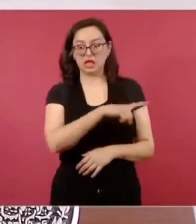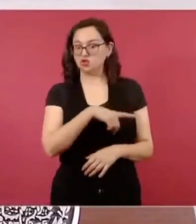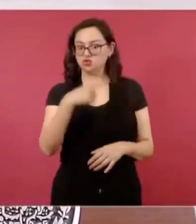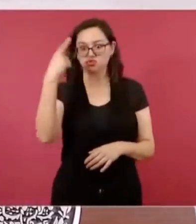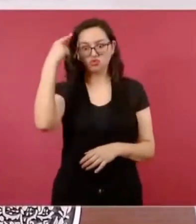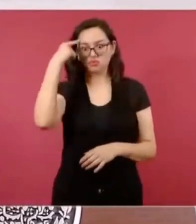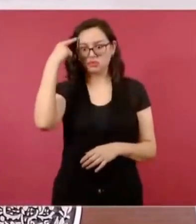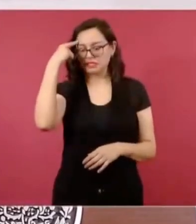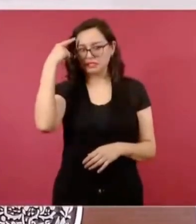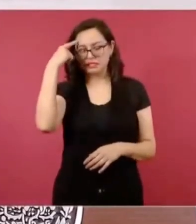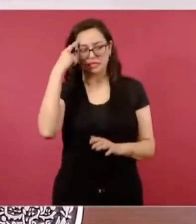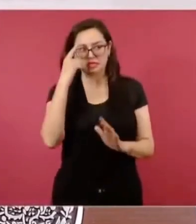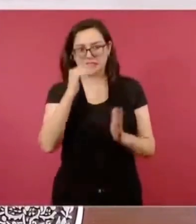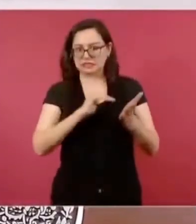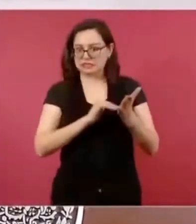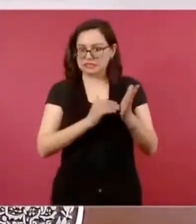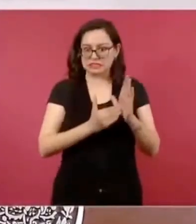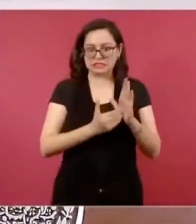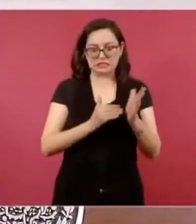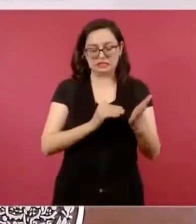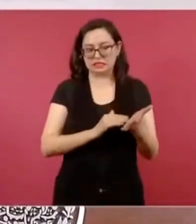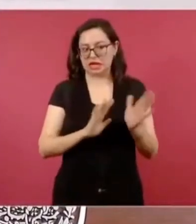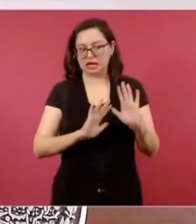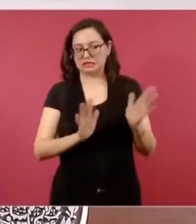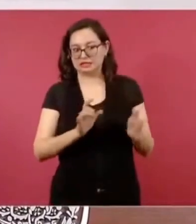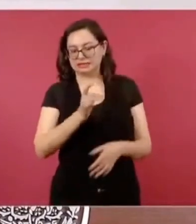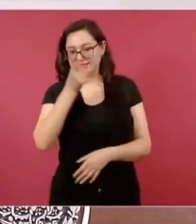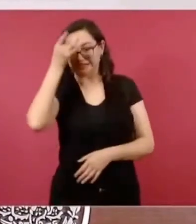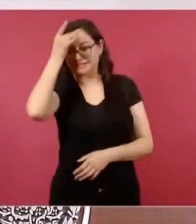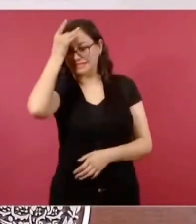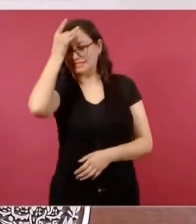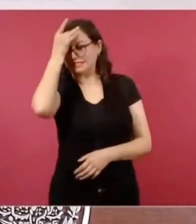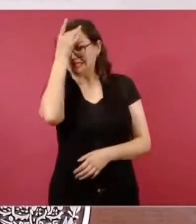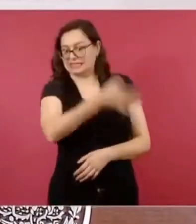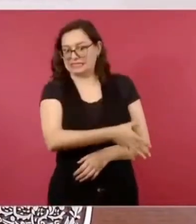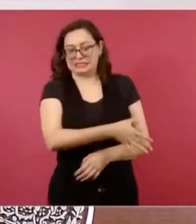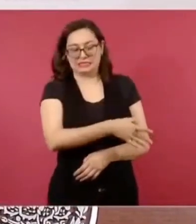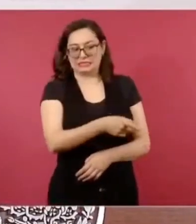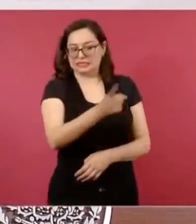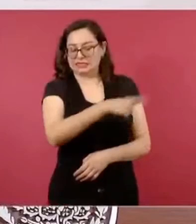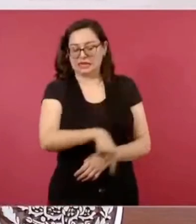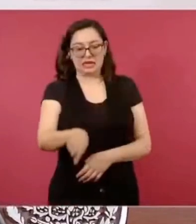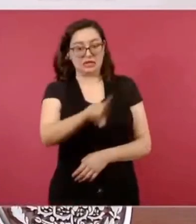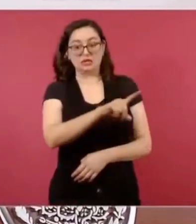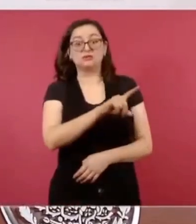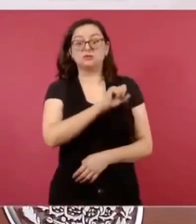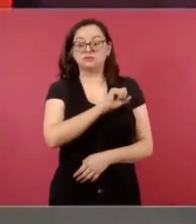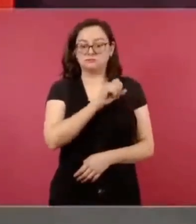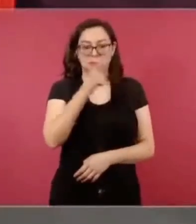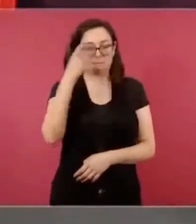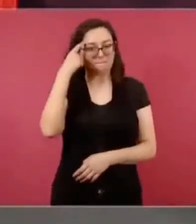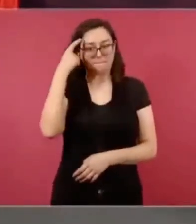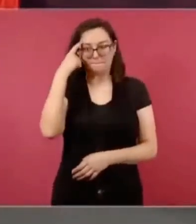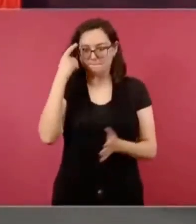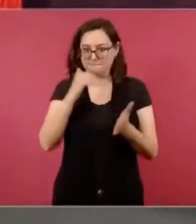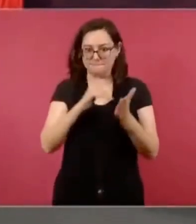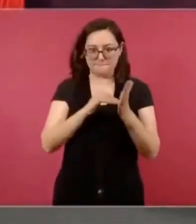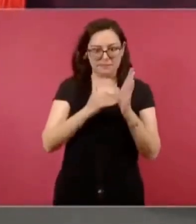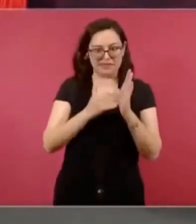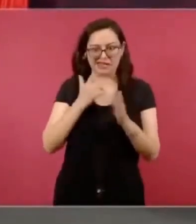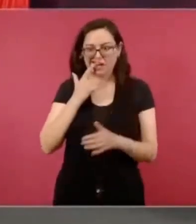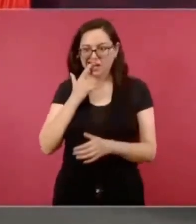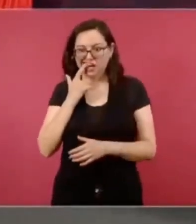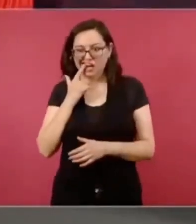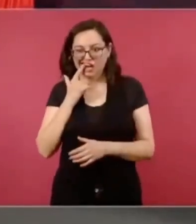yo tengo muy mala experiencia ahí. O sea, es que no están